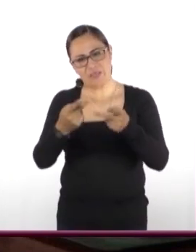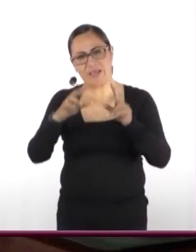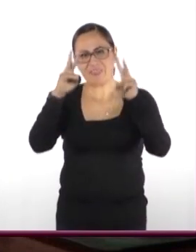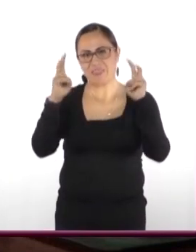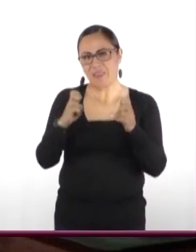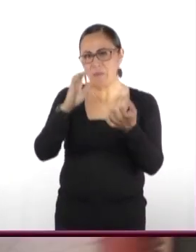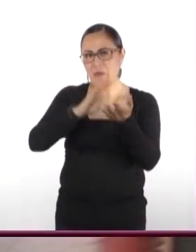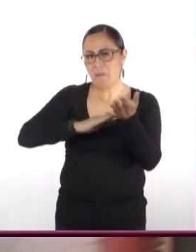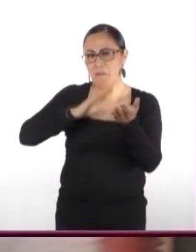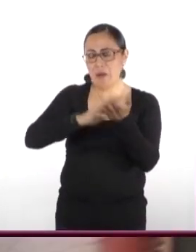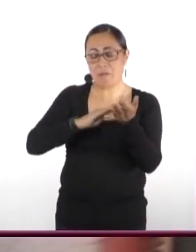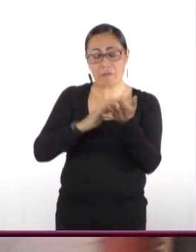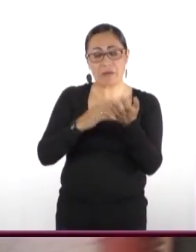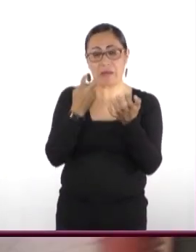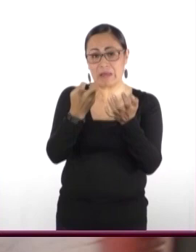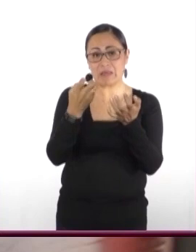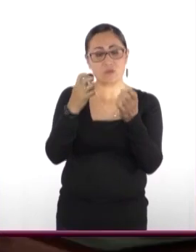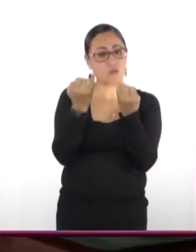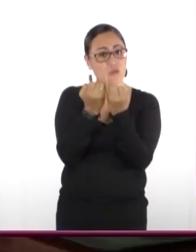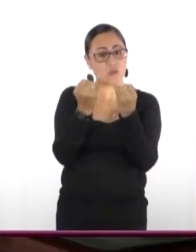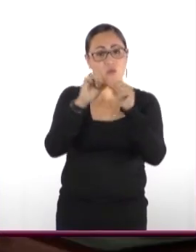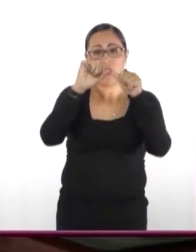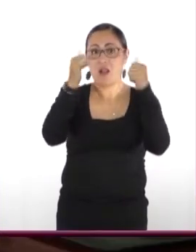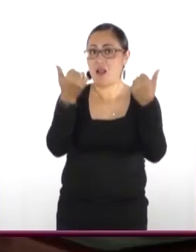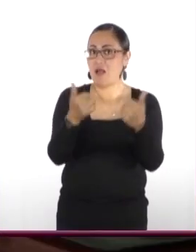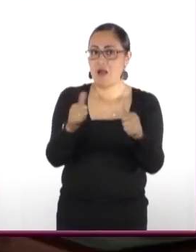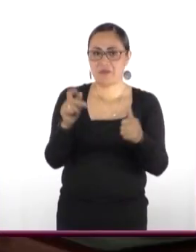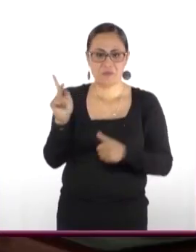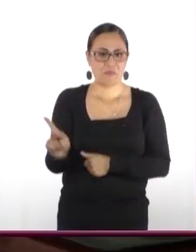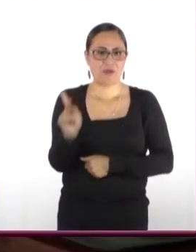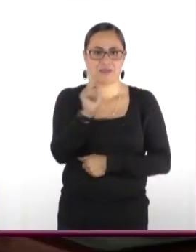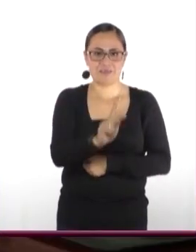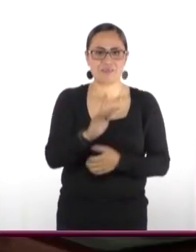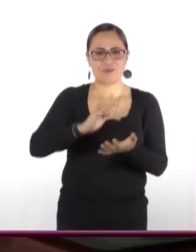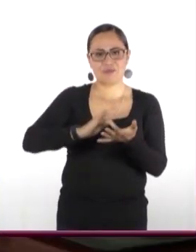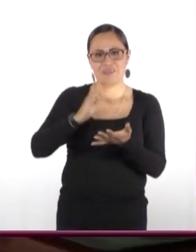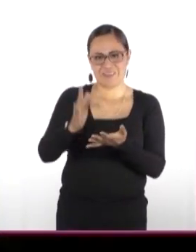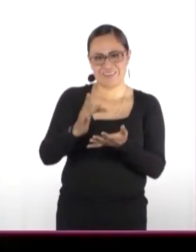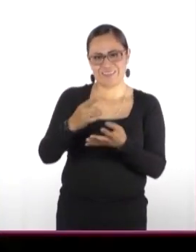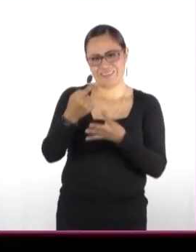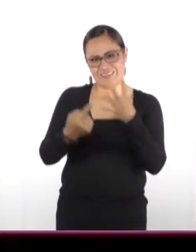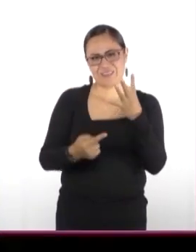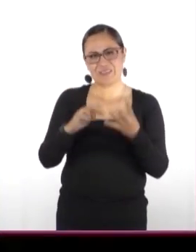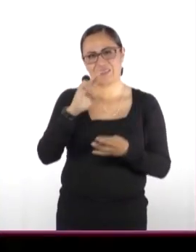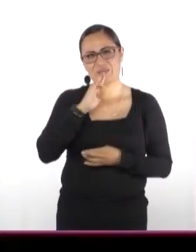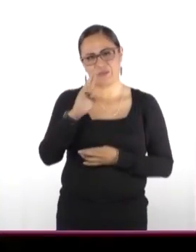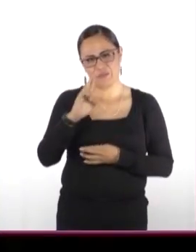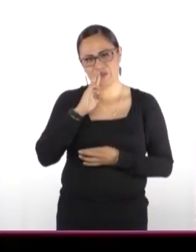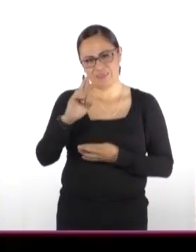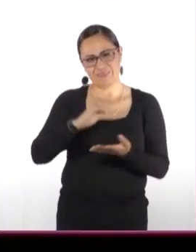conocer sobre el papel es también todo un arte. Muchas gracias por esta entrevista. No, al contrario, muchas gracias a ustedes. Y bueno,